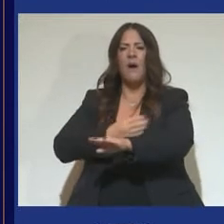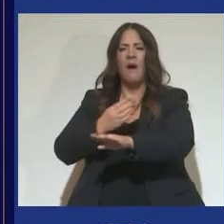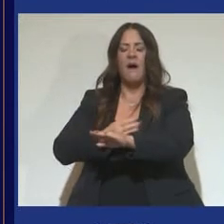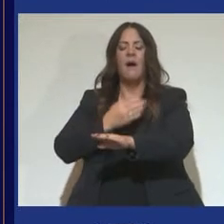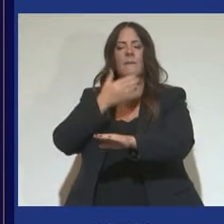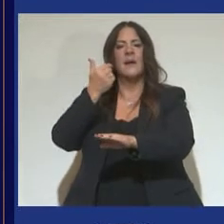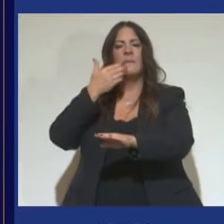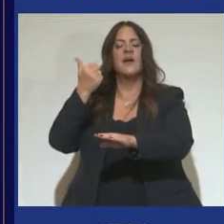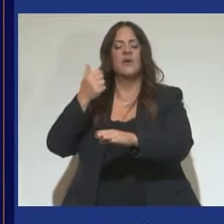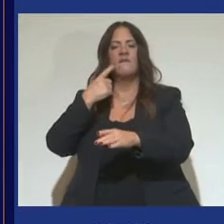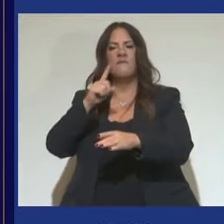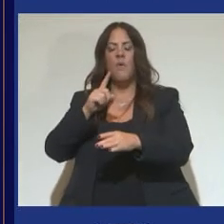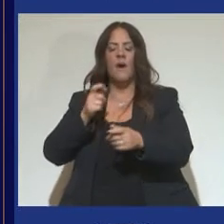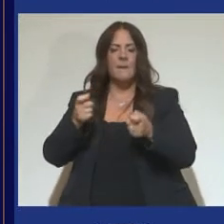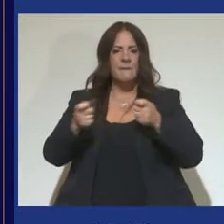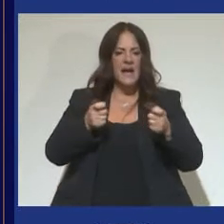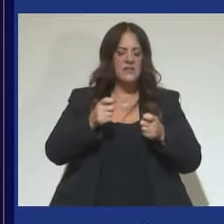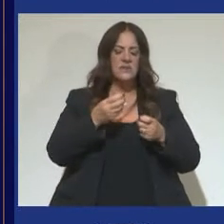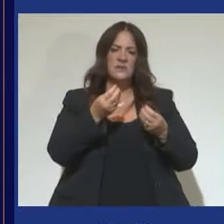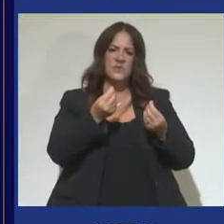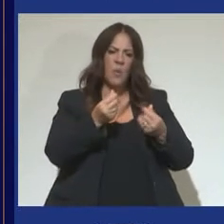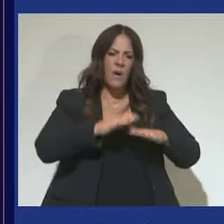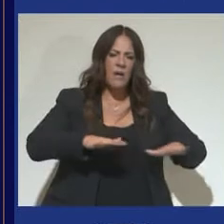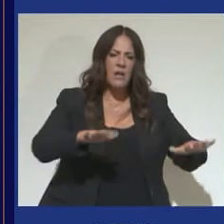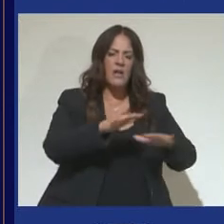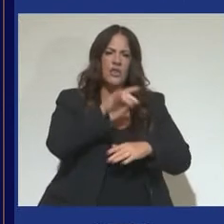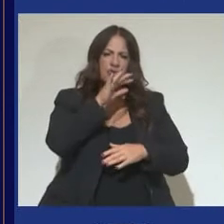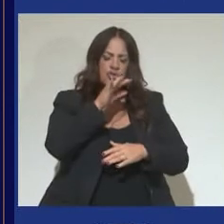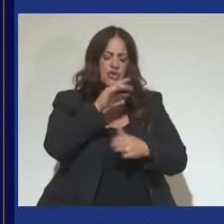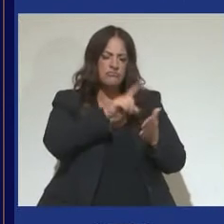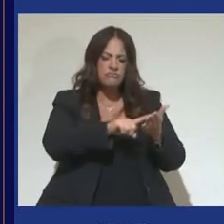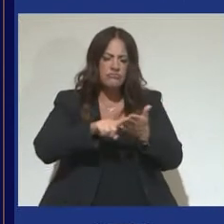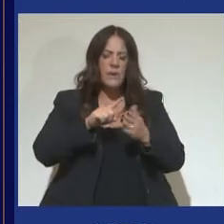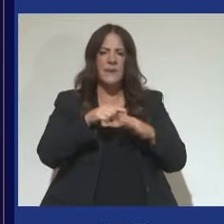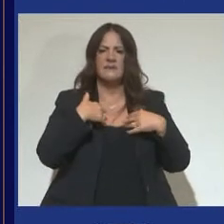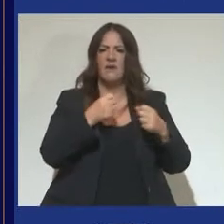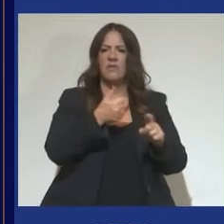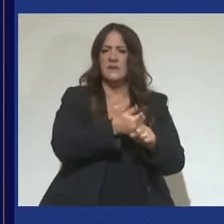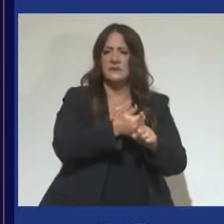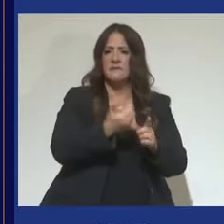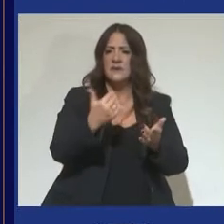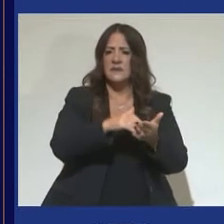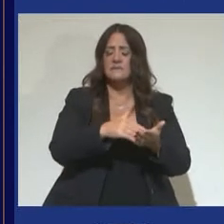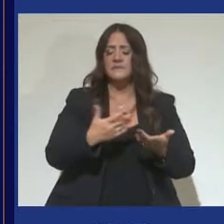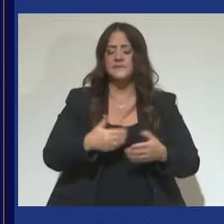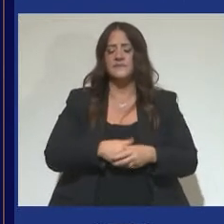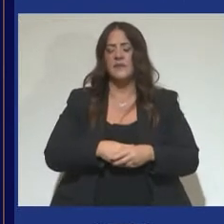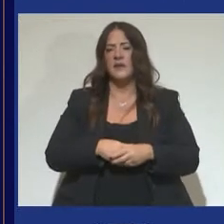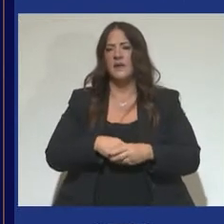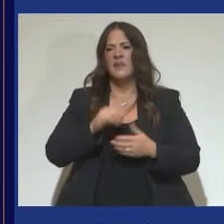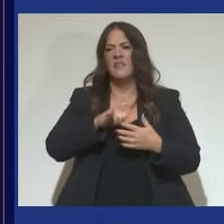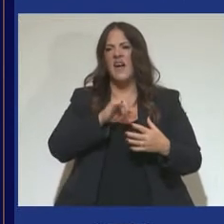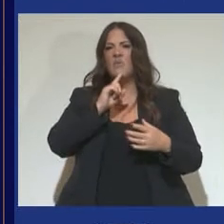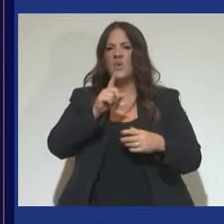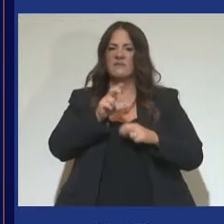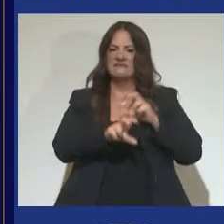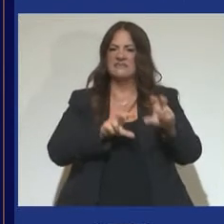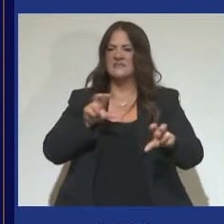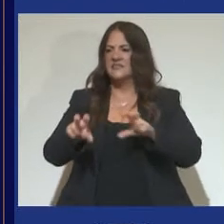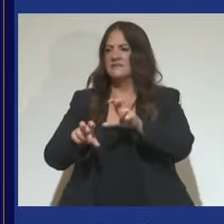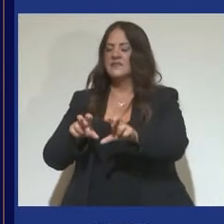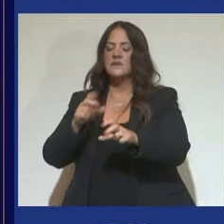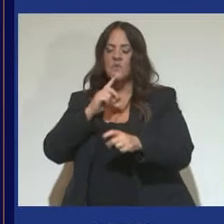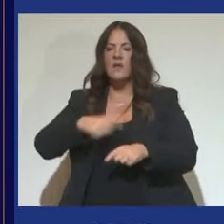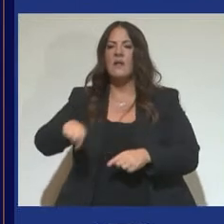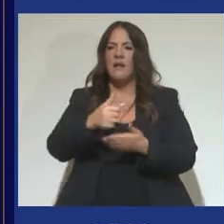mejor administración de los terrenos para la siembra es todo muy fundamental estamos